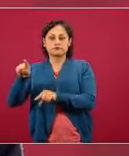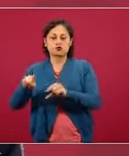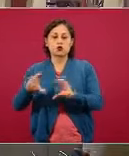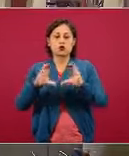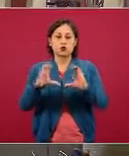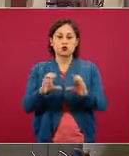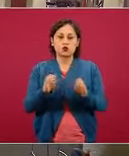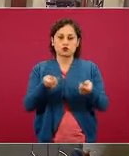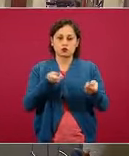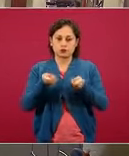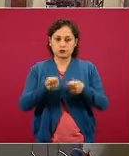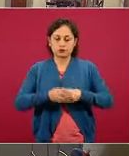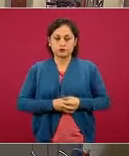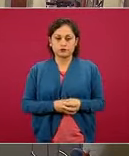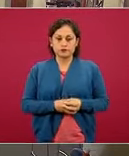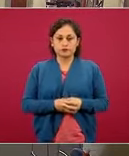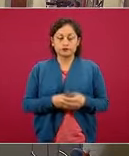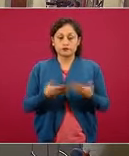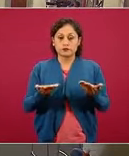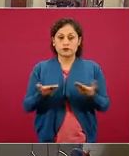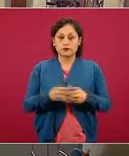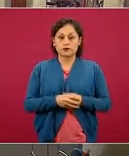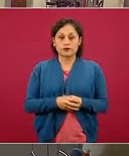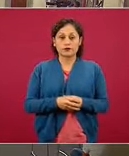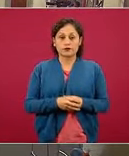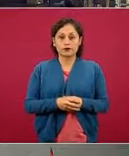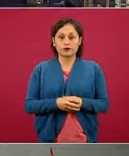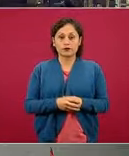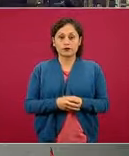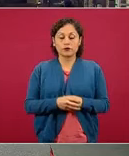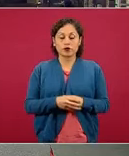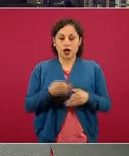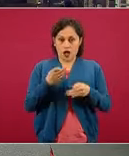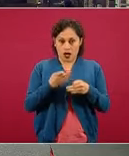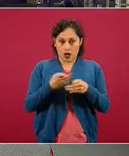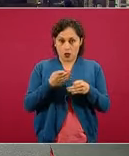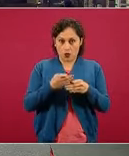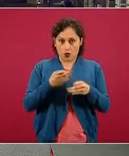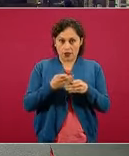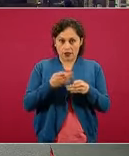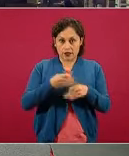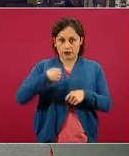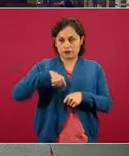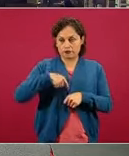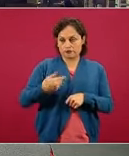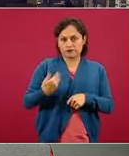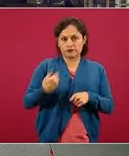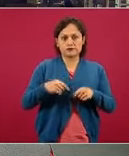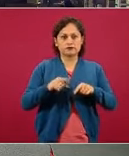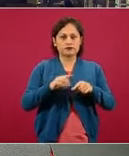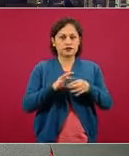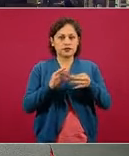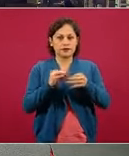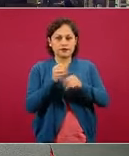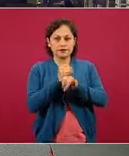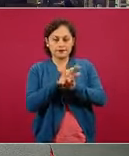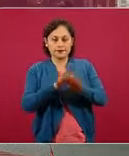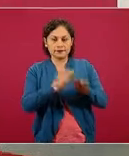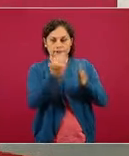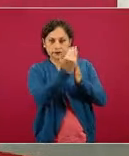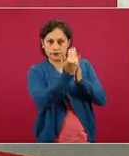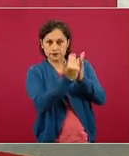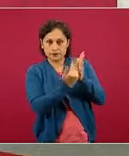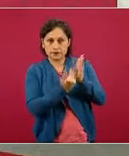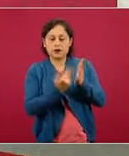control. En relación o en este mismo marco de lo que acabamos de explicar, lógicamente para efectos de